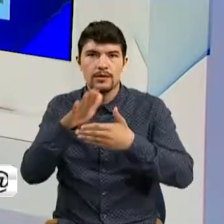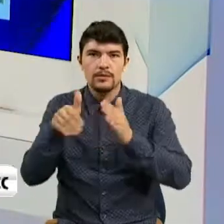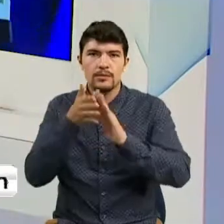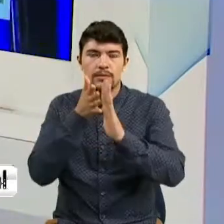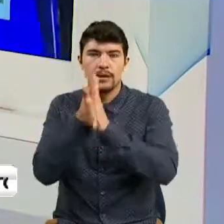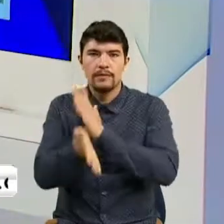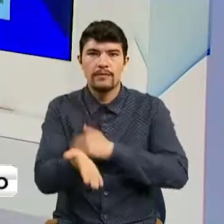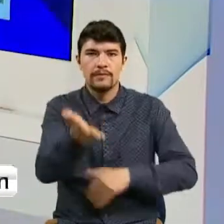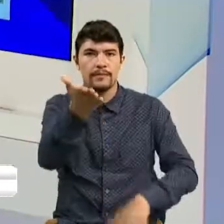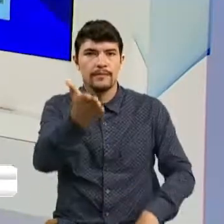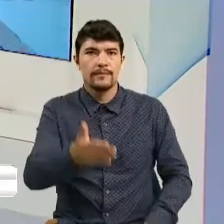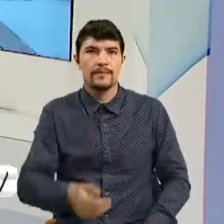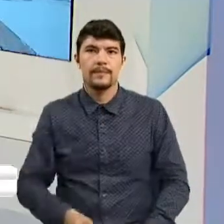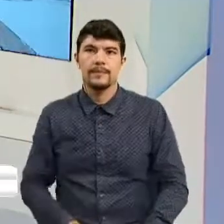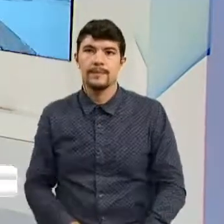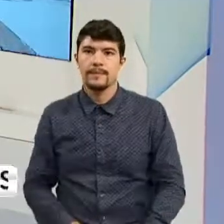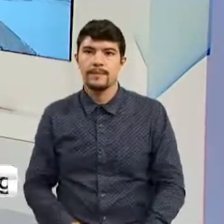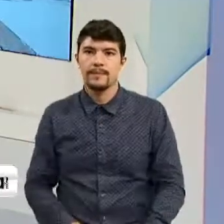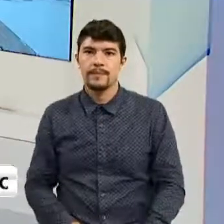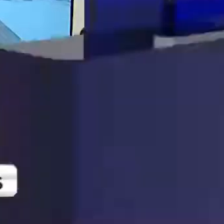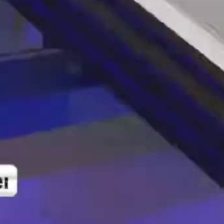información.